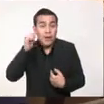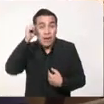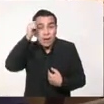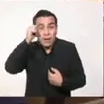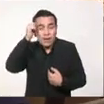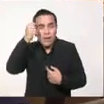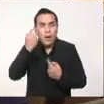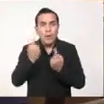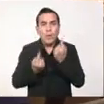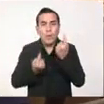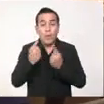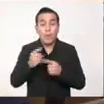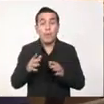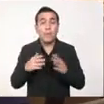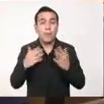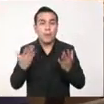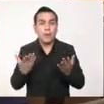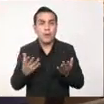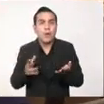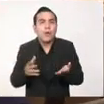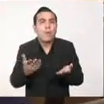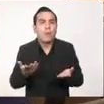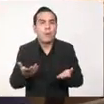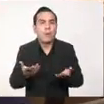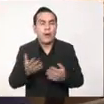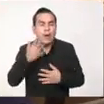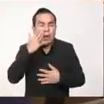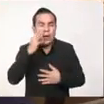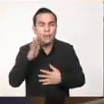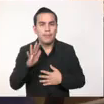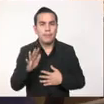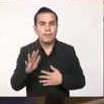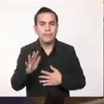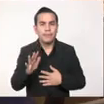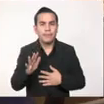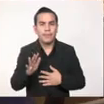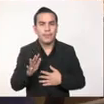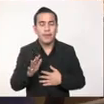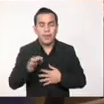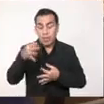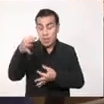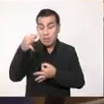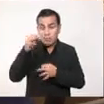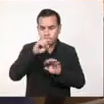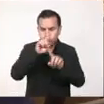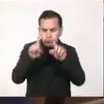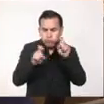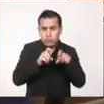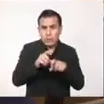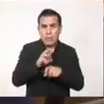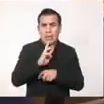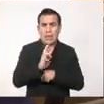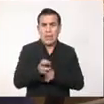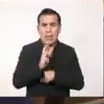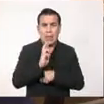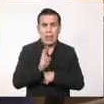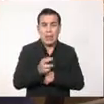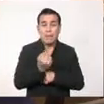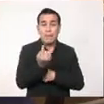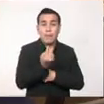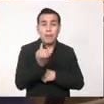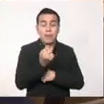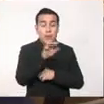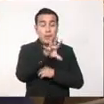análisis. Porque es como cuando hacen una encuesta y responden muchas personas